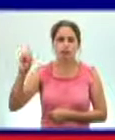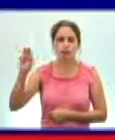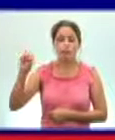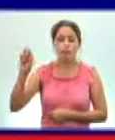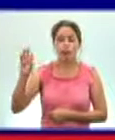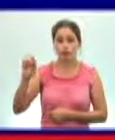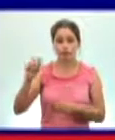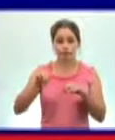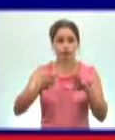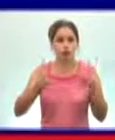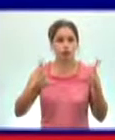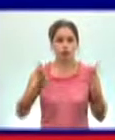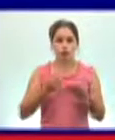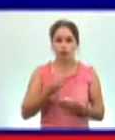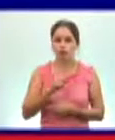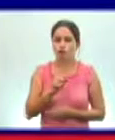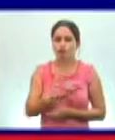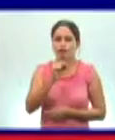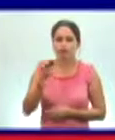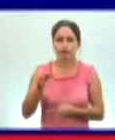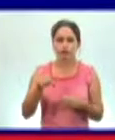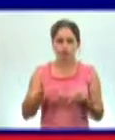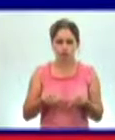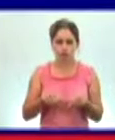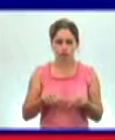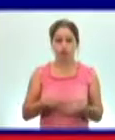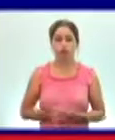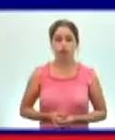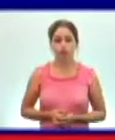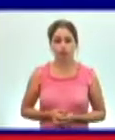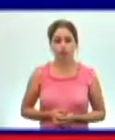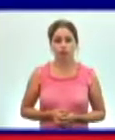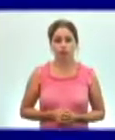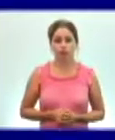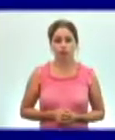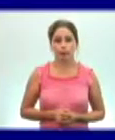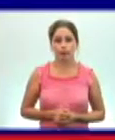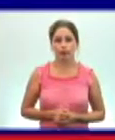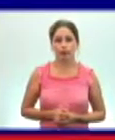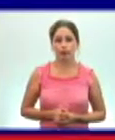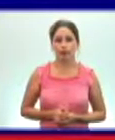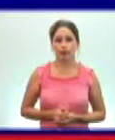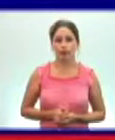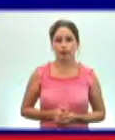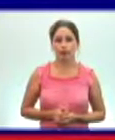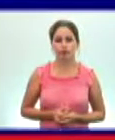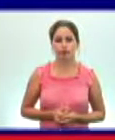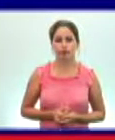la emancipación ni fue el espíritu